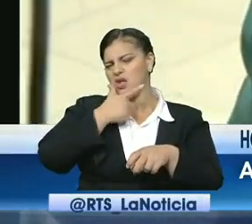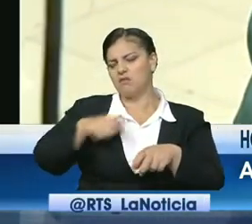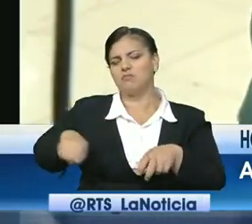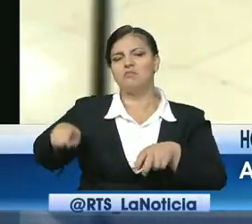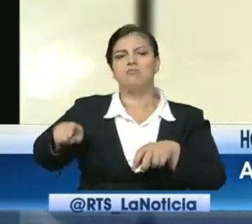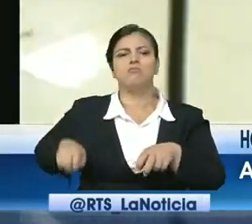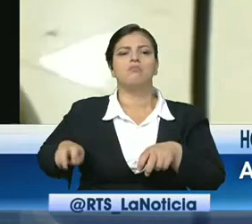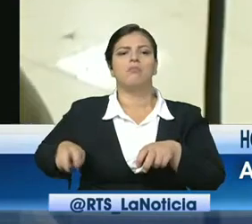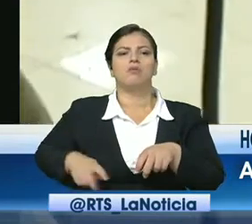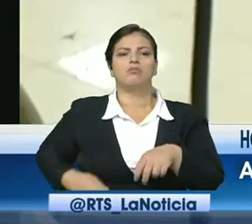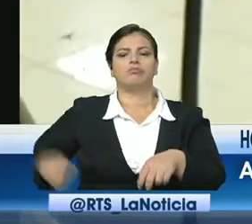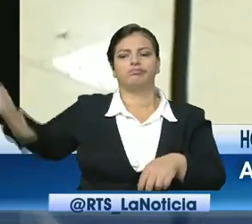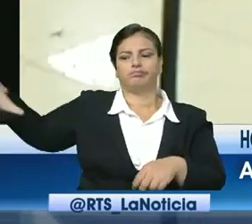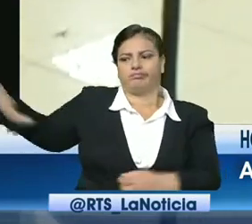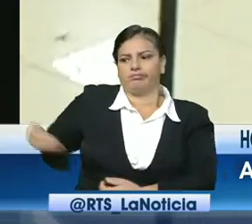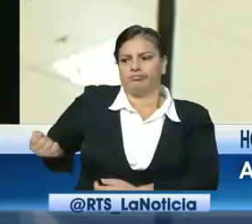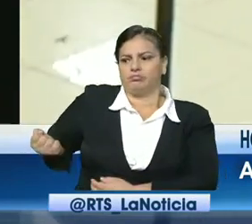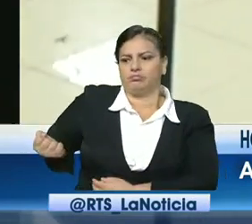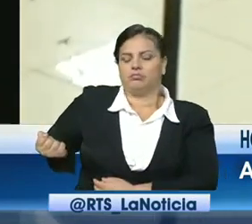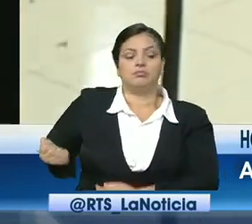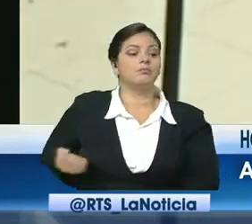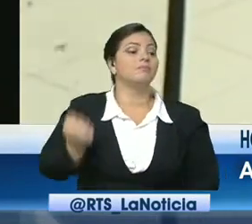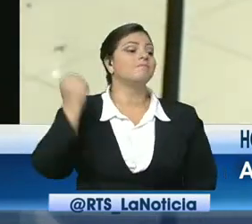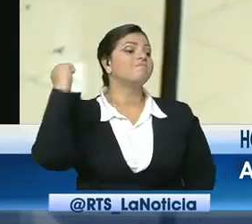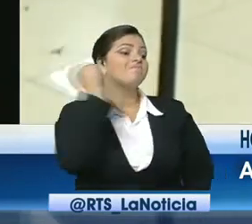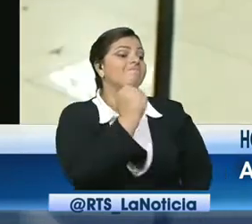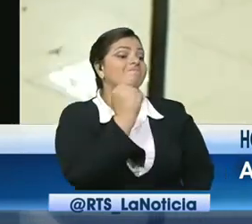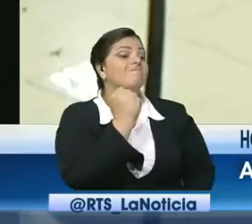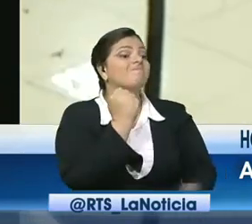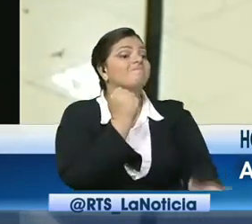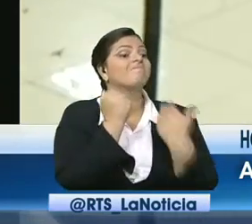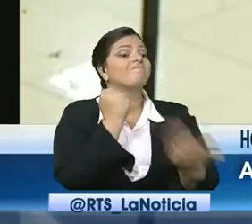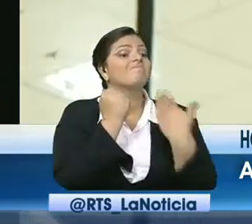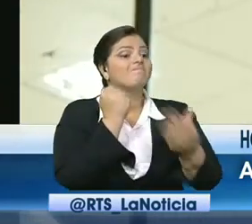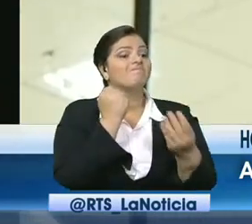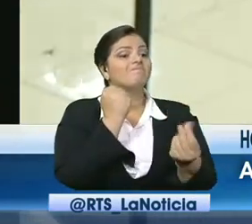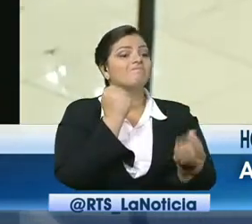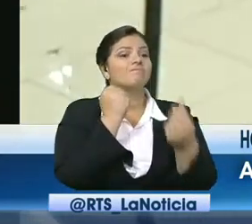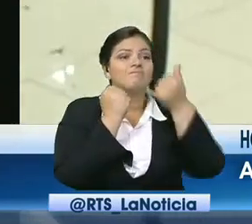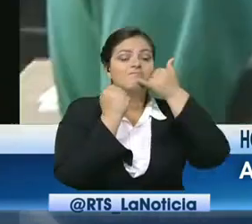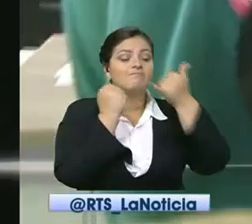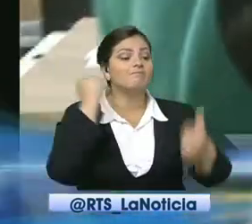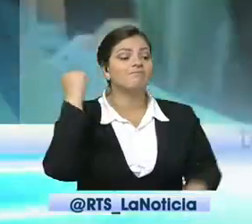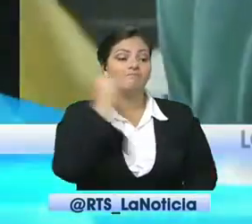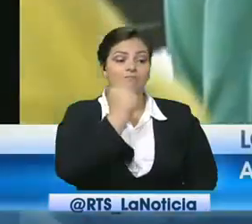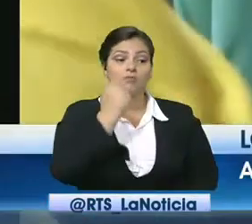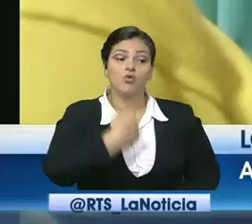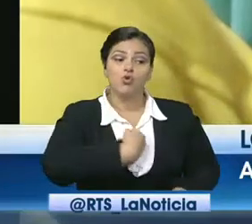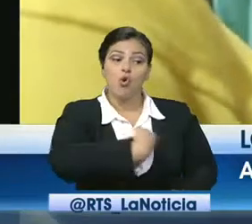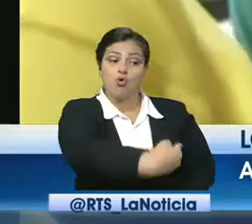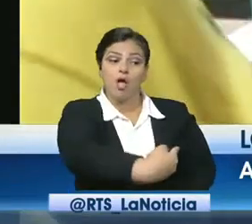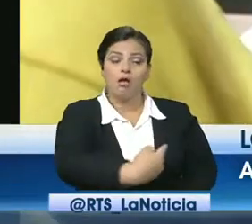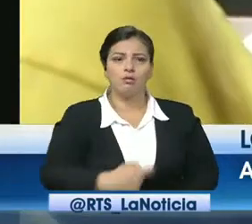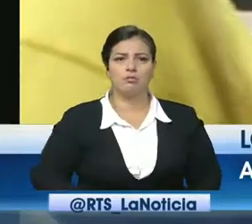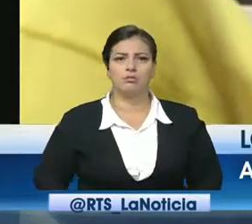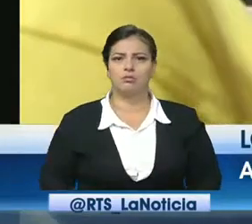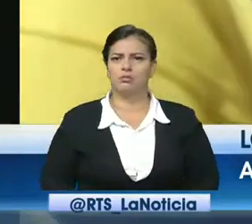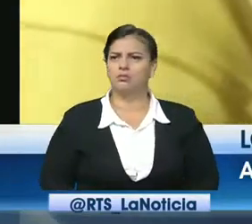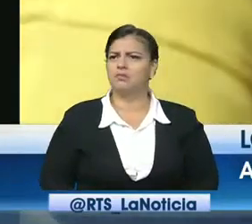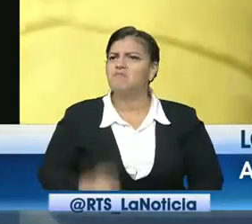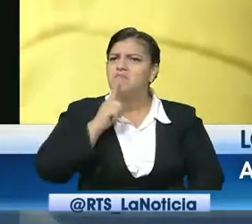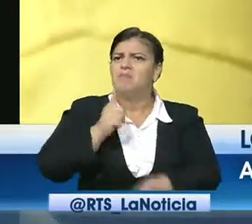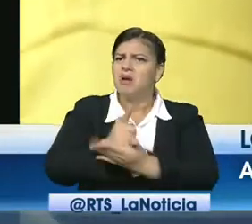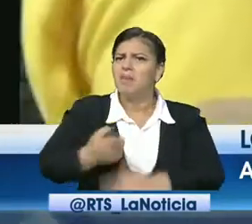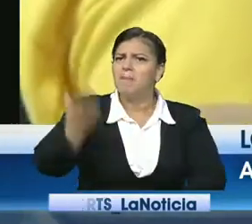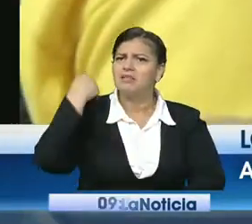tenía, él me clavaba porque el chuzo tenía sangre con SIDA. A mí también me robó. A mí me robó el